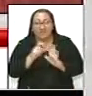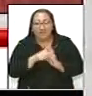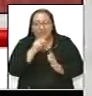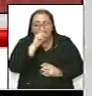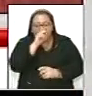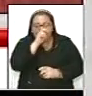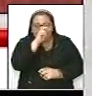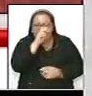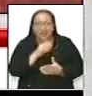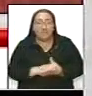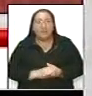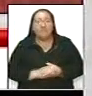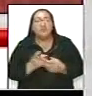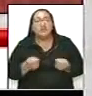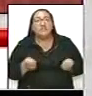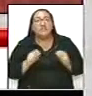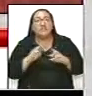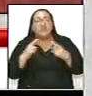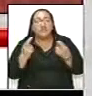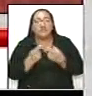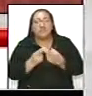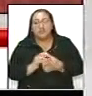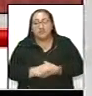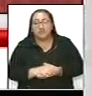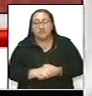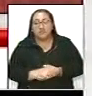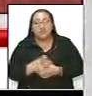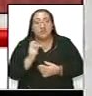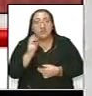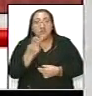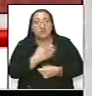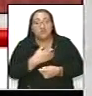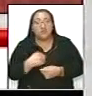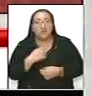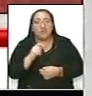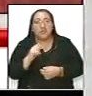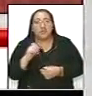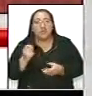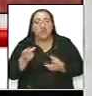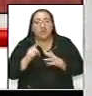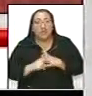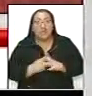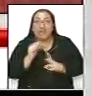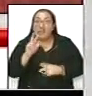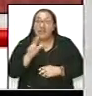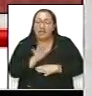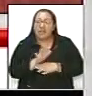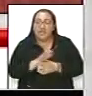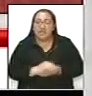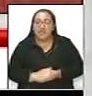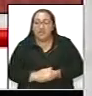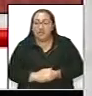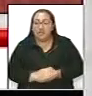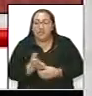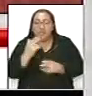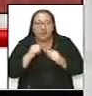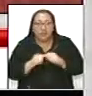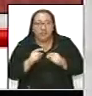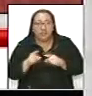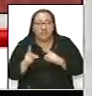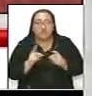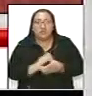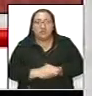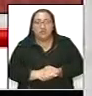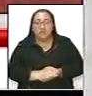La una de la tarde con 36 minutos. Se suspende la sesión. Hemos escuchado al vicepresidente Segundo Tapia. Se reanuda a las 3 de la tarde. Va a continuar este